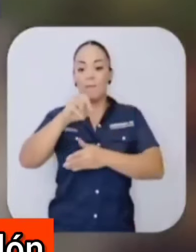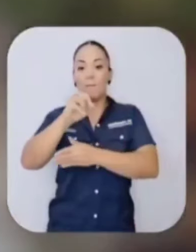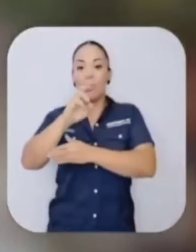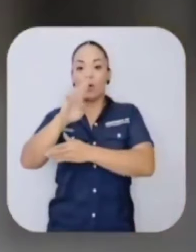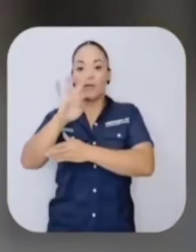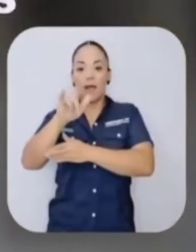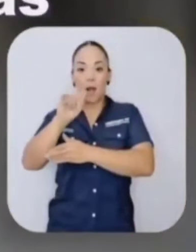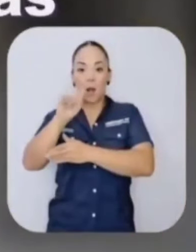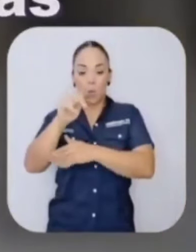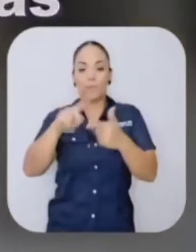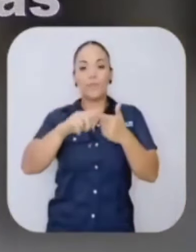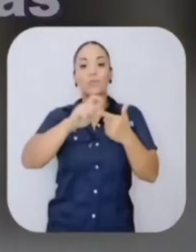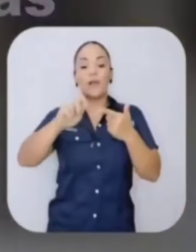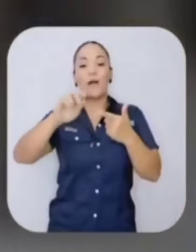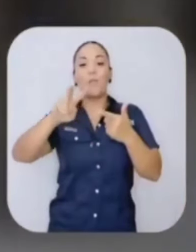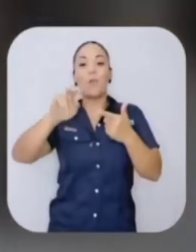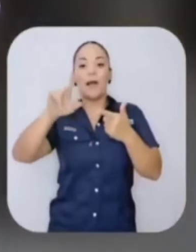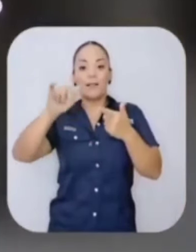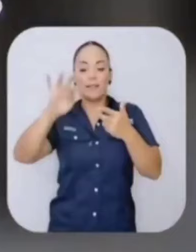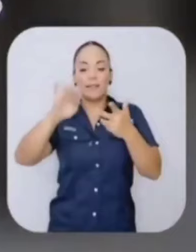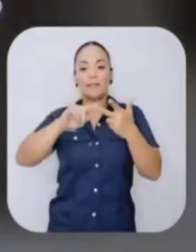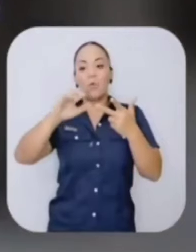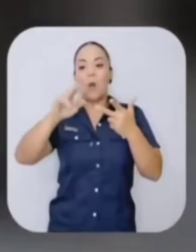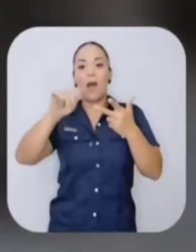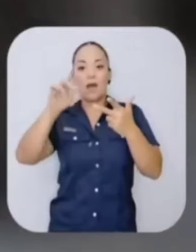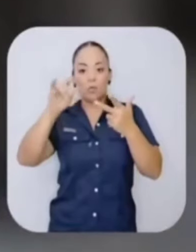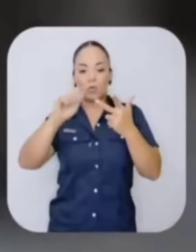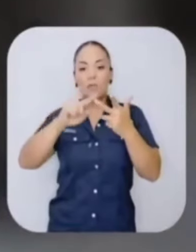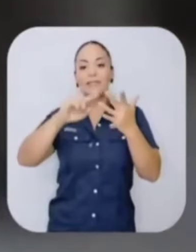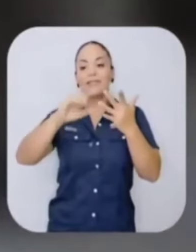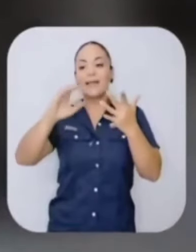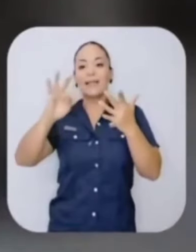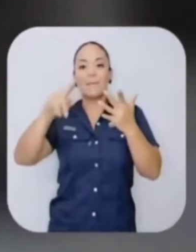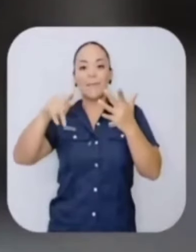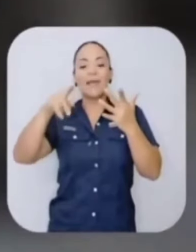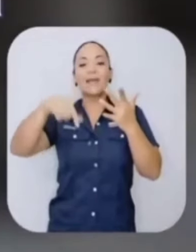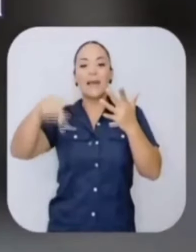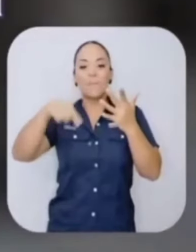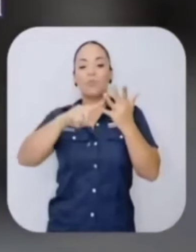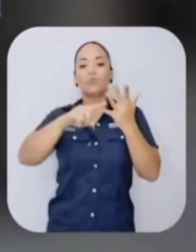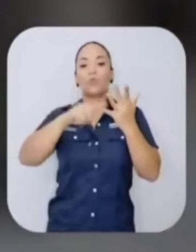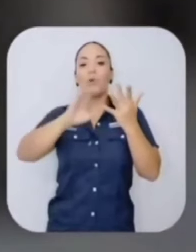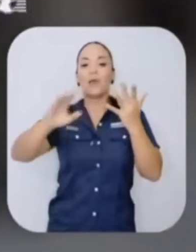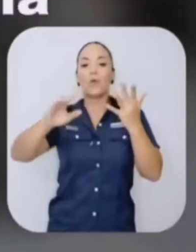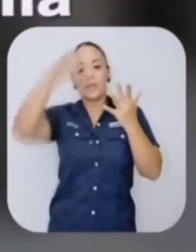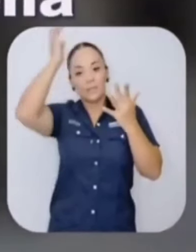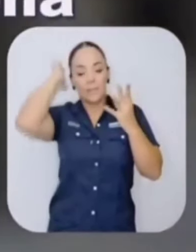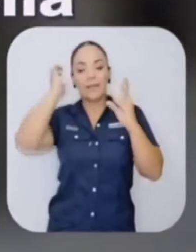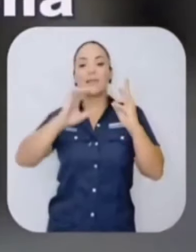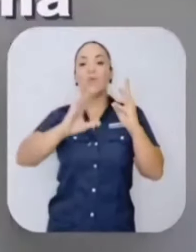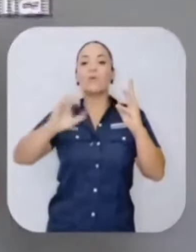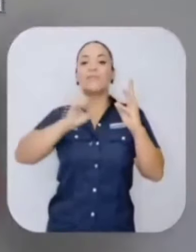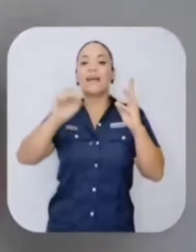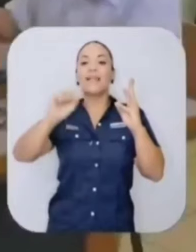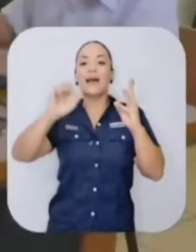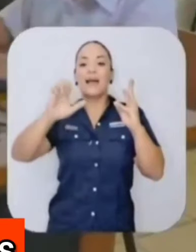Portalón, la Escuela Las Vueltas, la Escuela Cuarros, el CTP de Quepos, el Liceo de Esparza y el Liceo de Santa